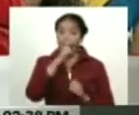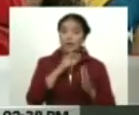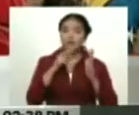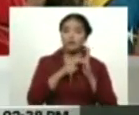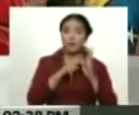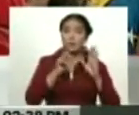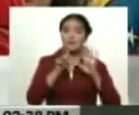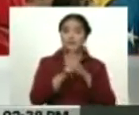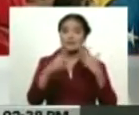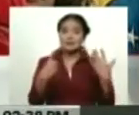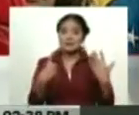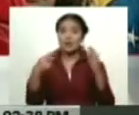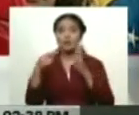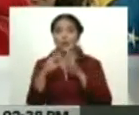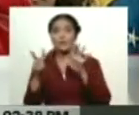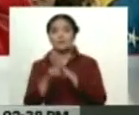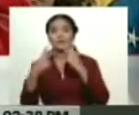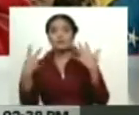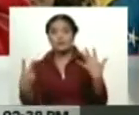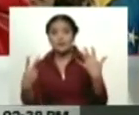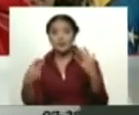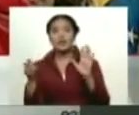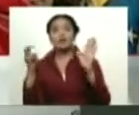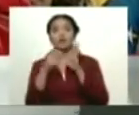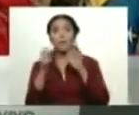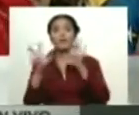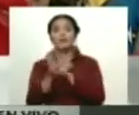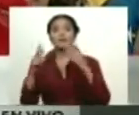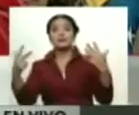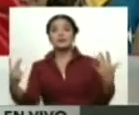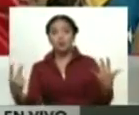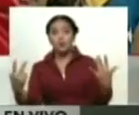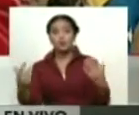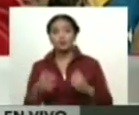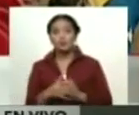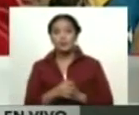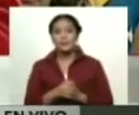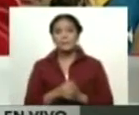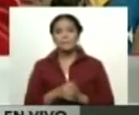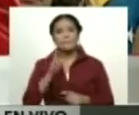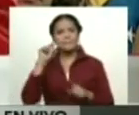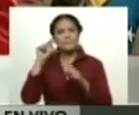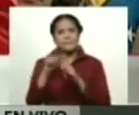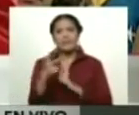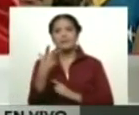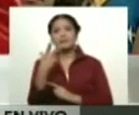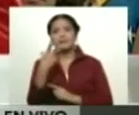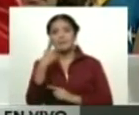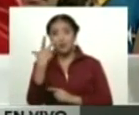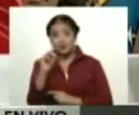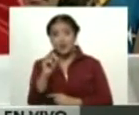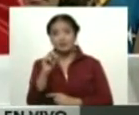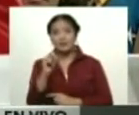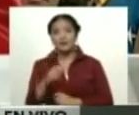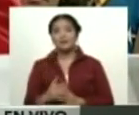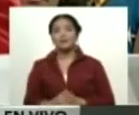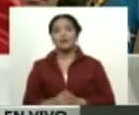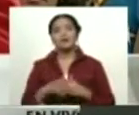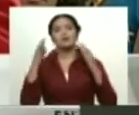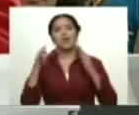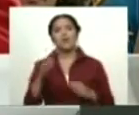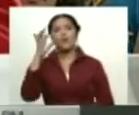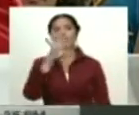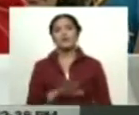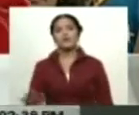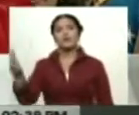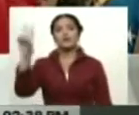2016, 2017, 2018, rumbo a la tercera década del siglo XXI, Venezuela va a ser un país que